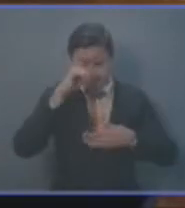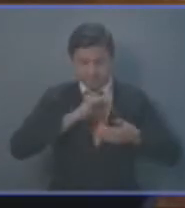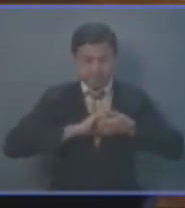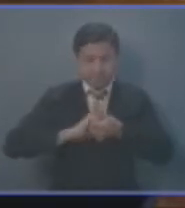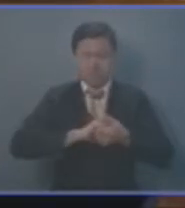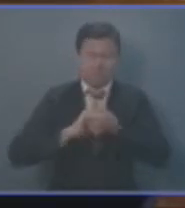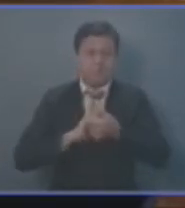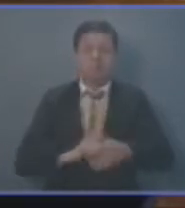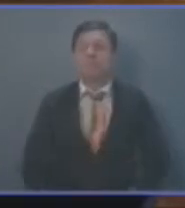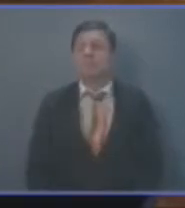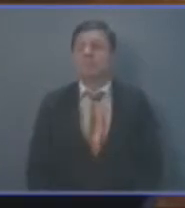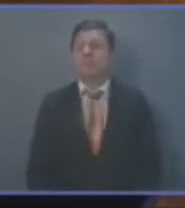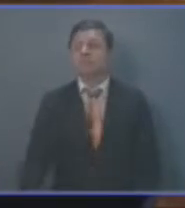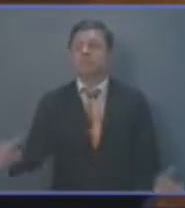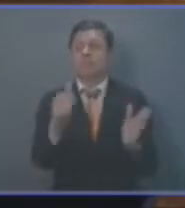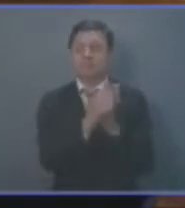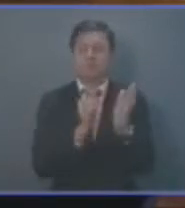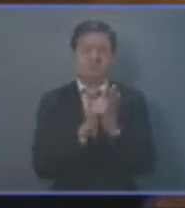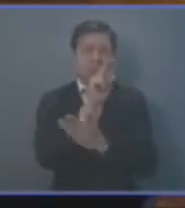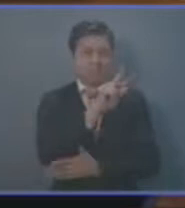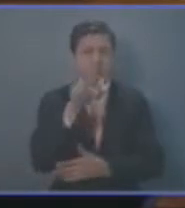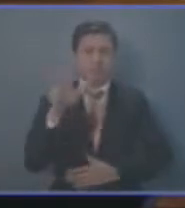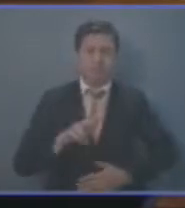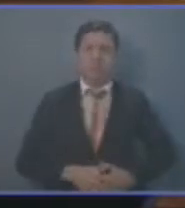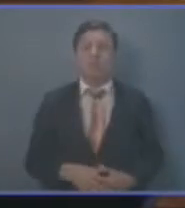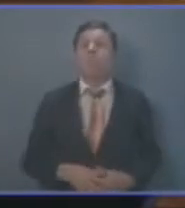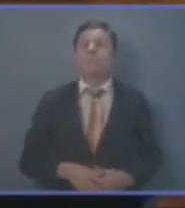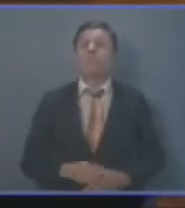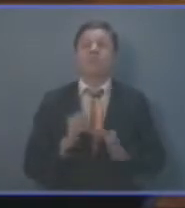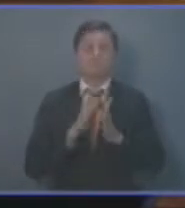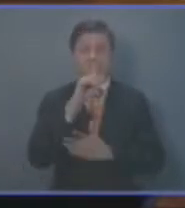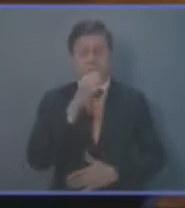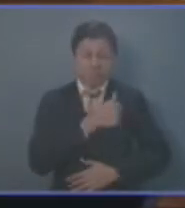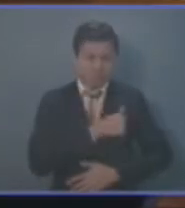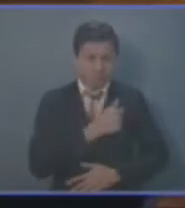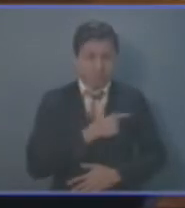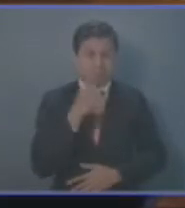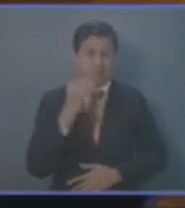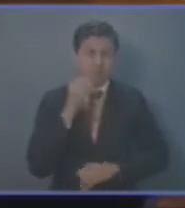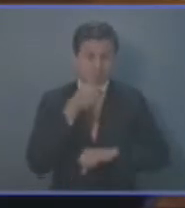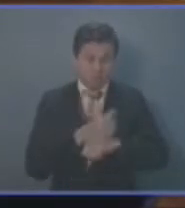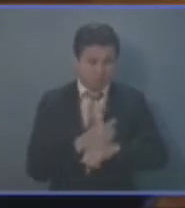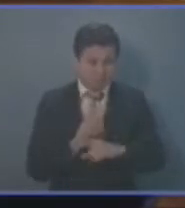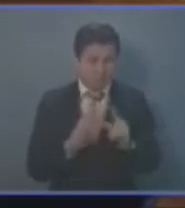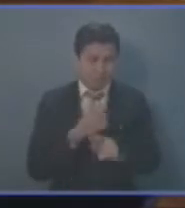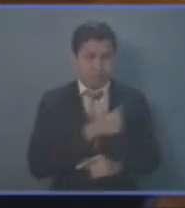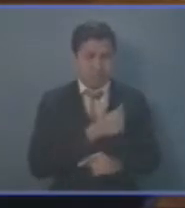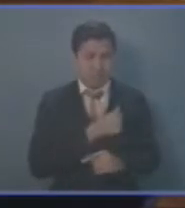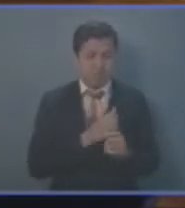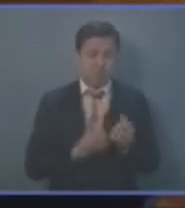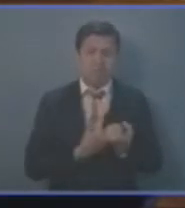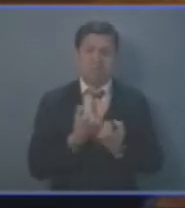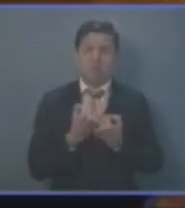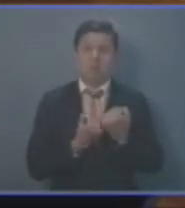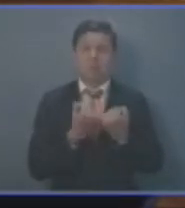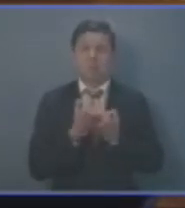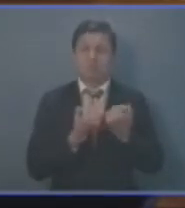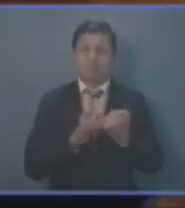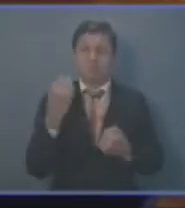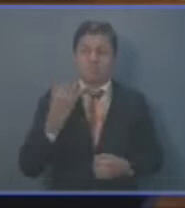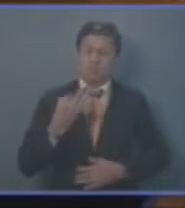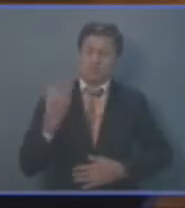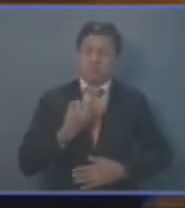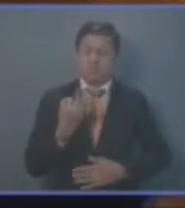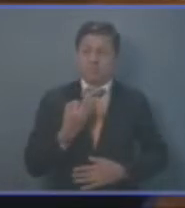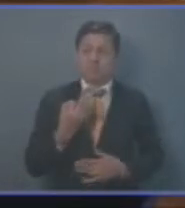de coordinación, artículo 23. El ente rector determinará las acciones y mecanismos de coordinación